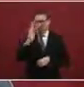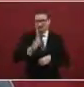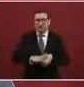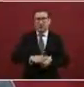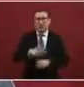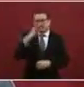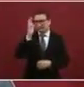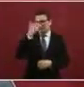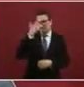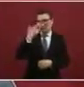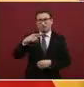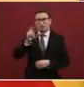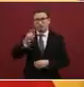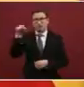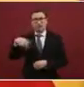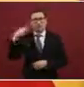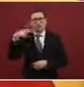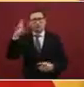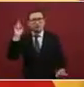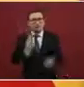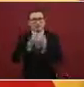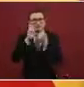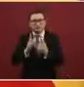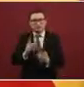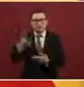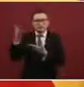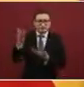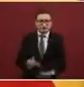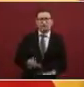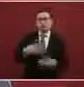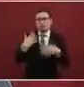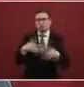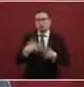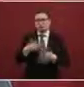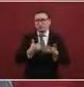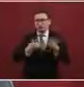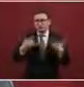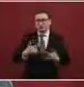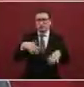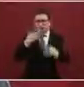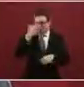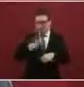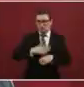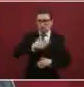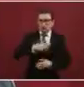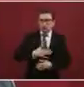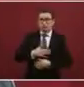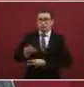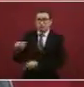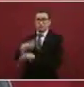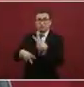aquel extraordinario encuentro de Veracruz. Es un deber de memoria histórica y de justicia hacia los que llegaron y hacia quienes los